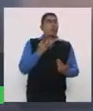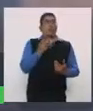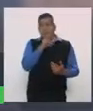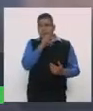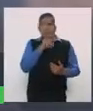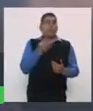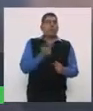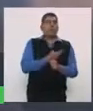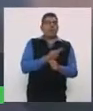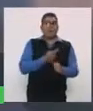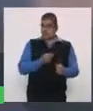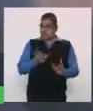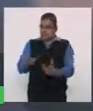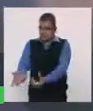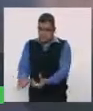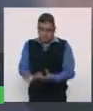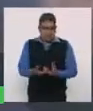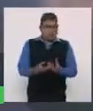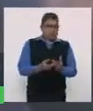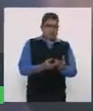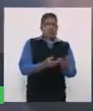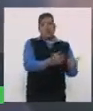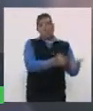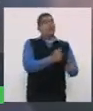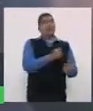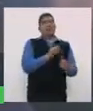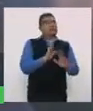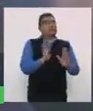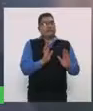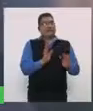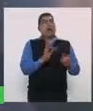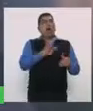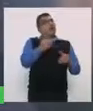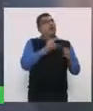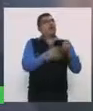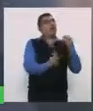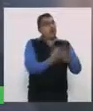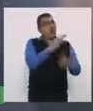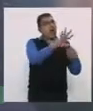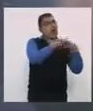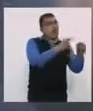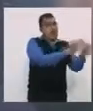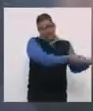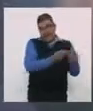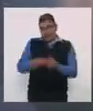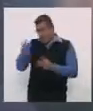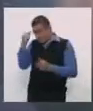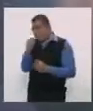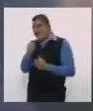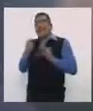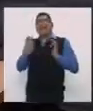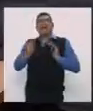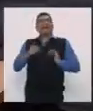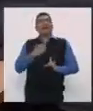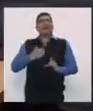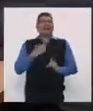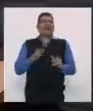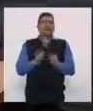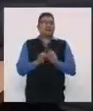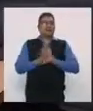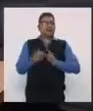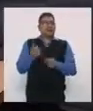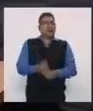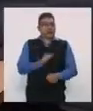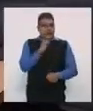ese momento es llegar a la casa con una nueva mascota, para que los niños no sufran, ¿no? Y cuando